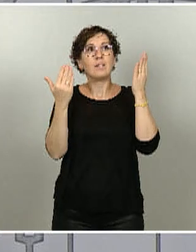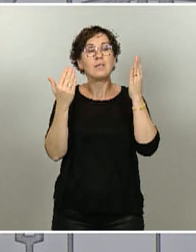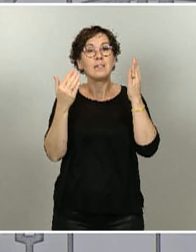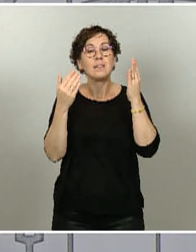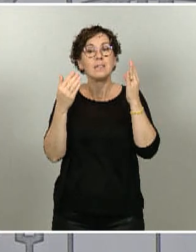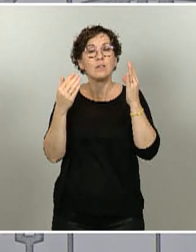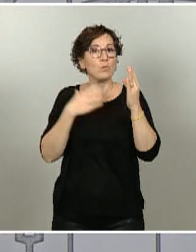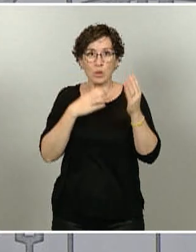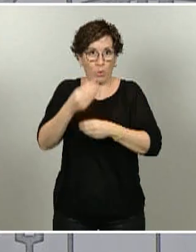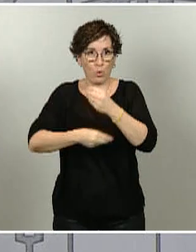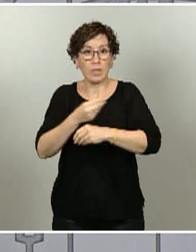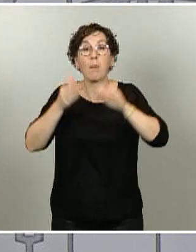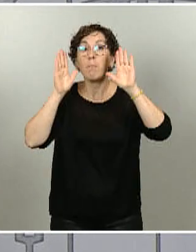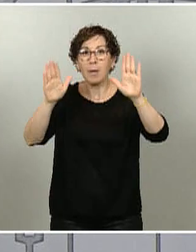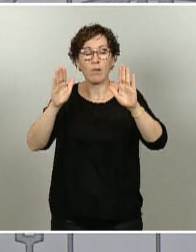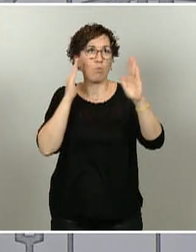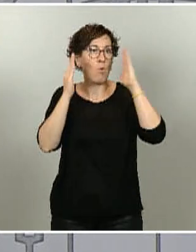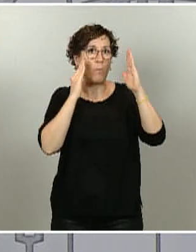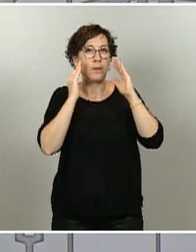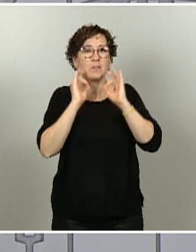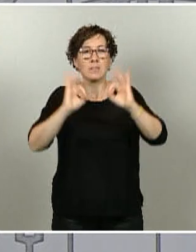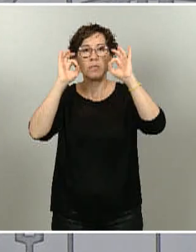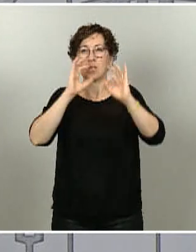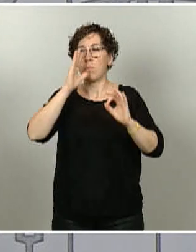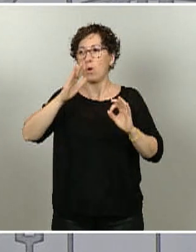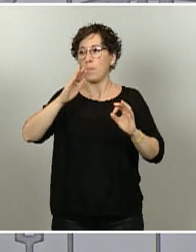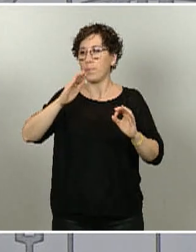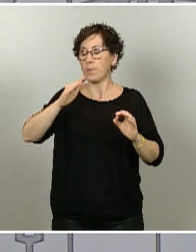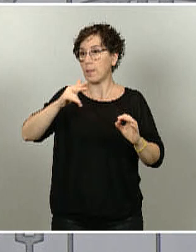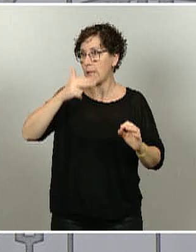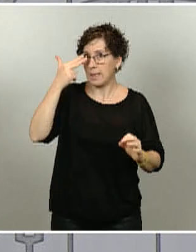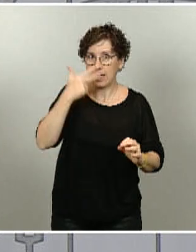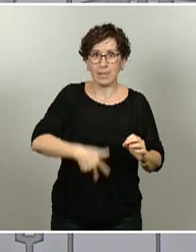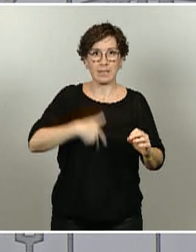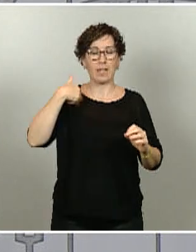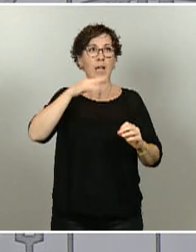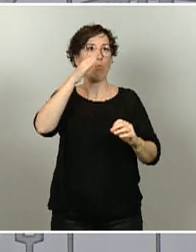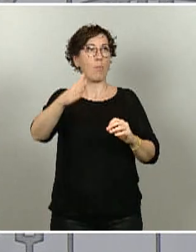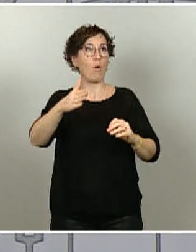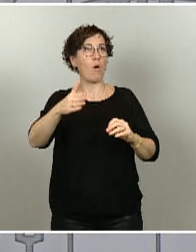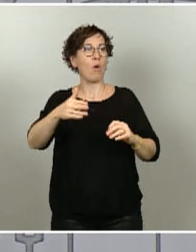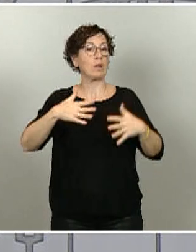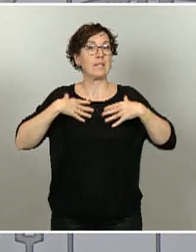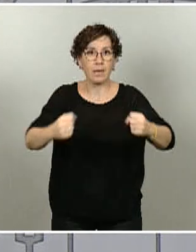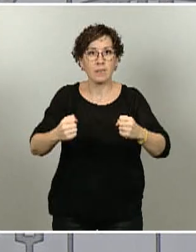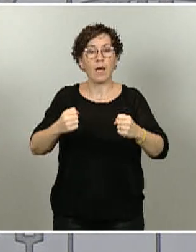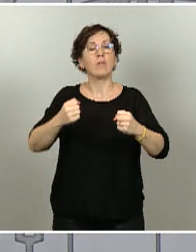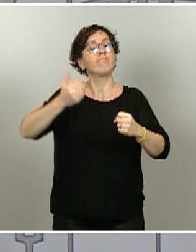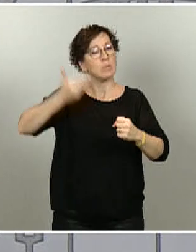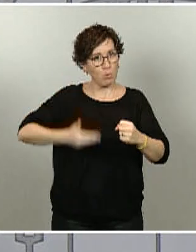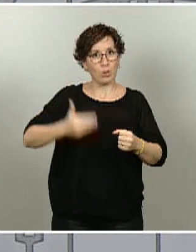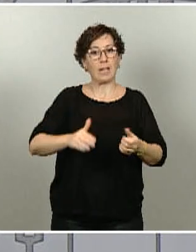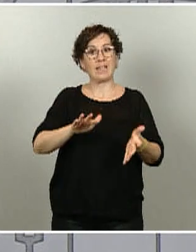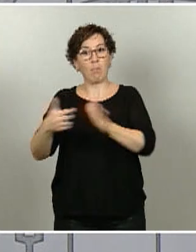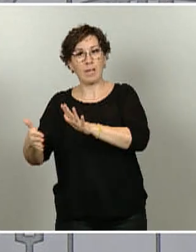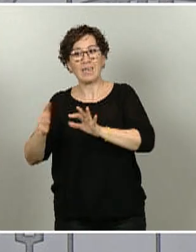interés general, por interés, en este caso sanitario, o por otros intereses, puede ser importante el poder aplicarlas. Y es lo que ampara